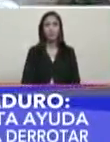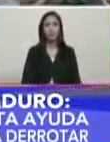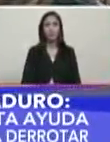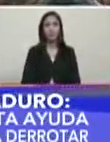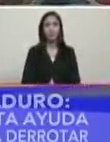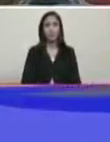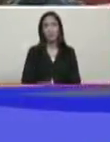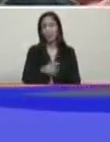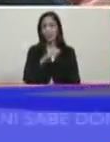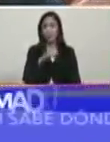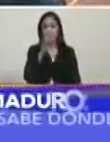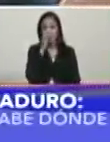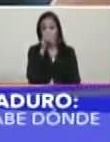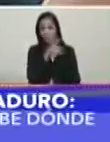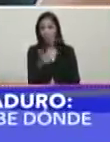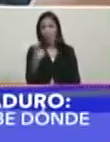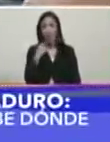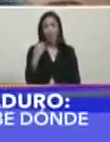es un show barato.